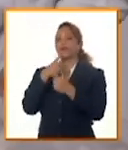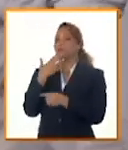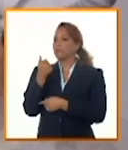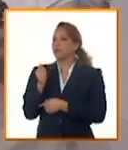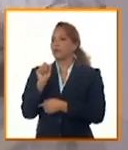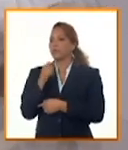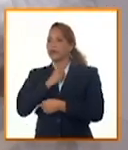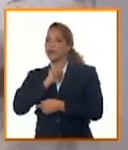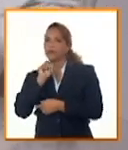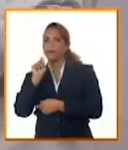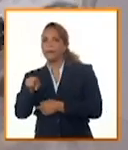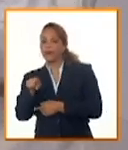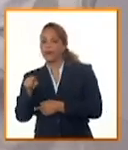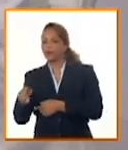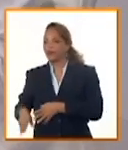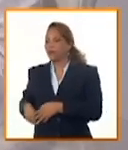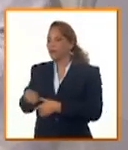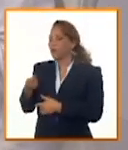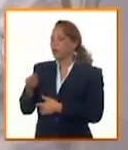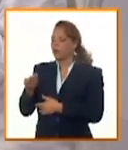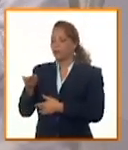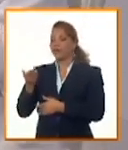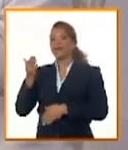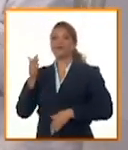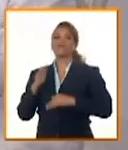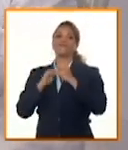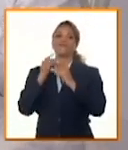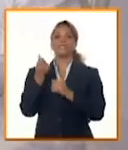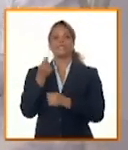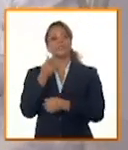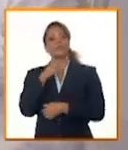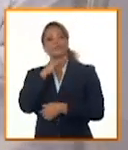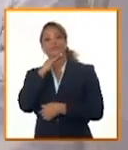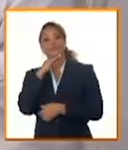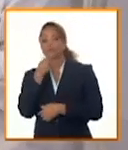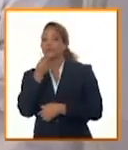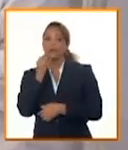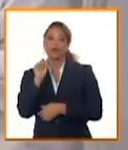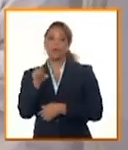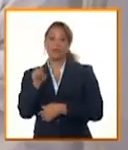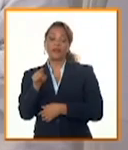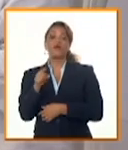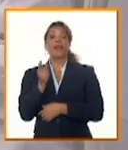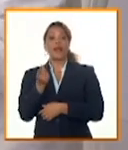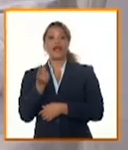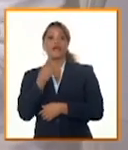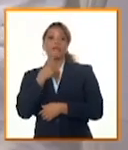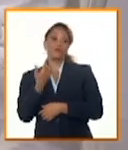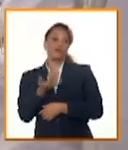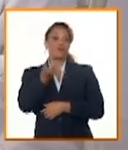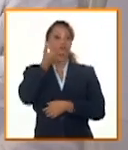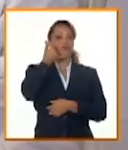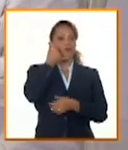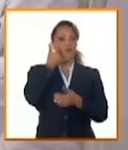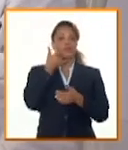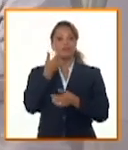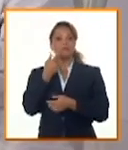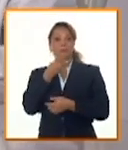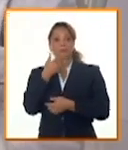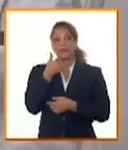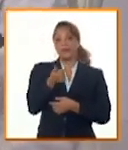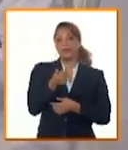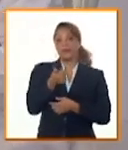y cuando va y saca su billetera y se contra no me alcanza el dinero no puedes comprarlo cuando va y pagas de pago electrónico